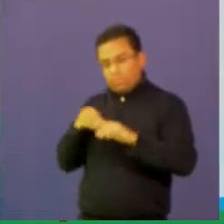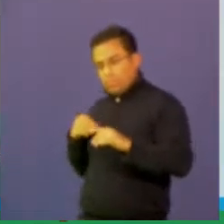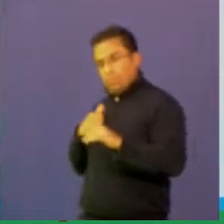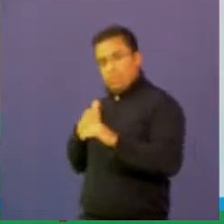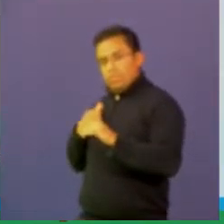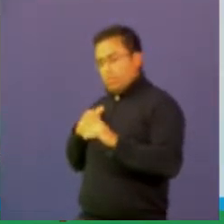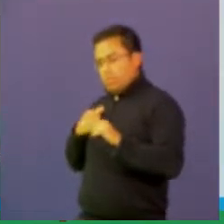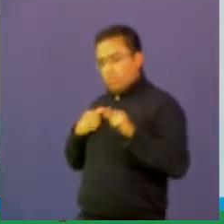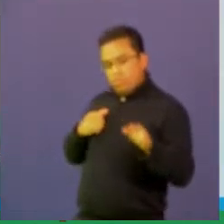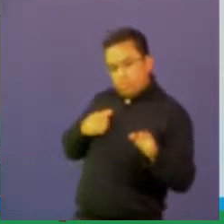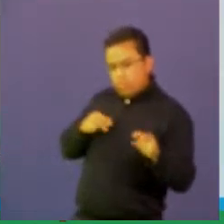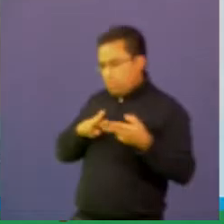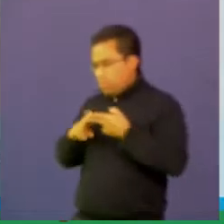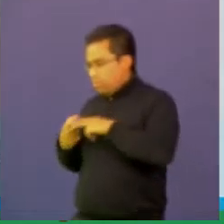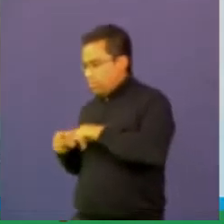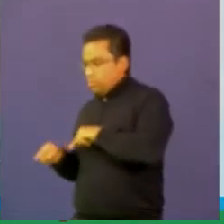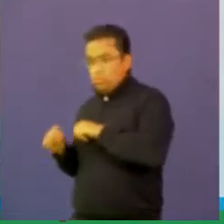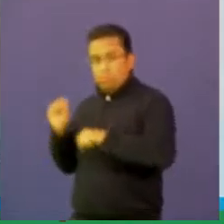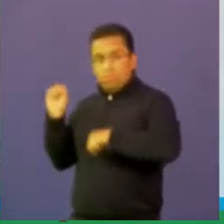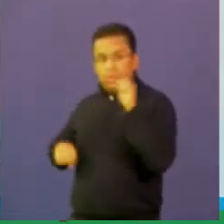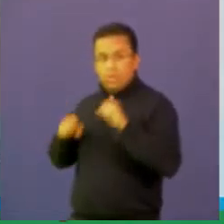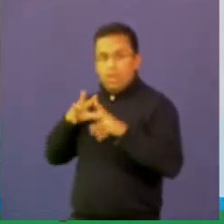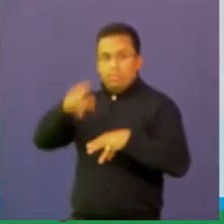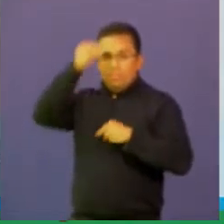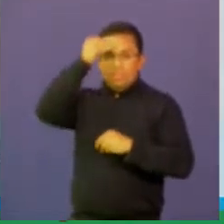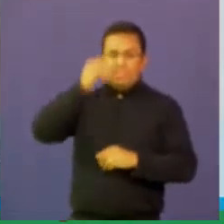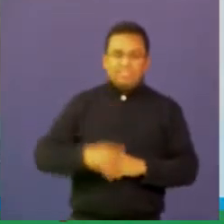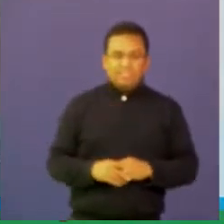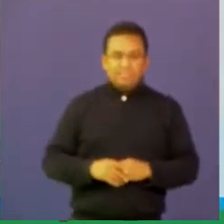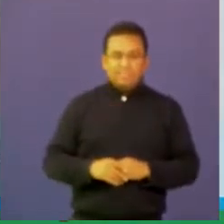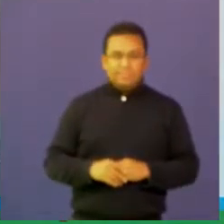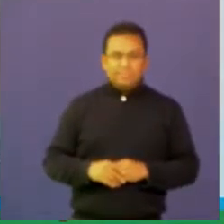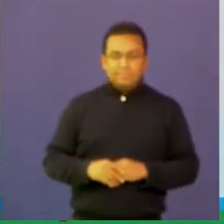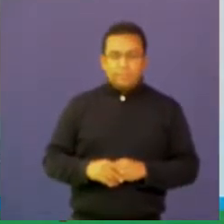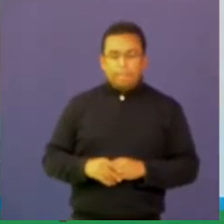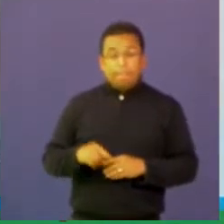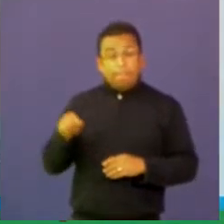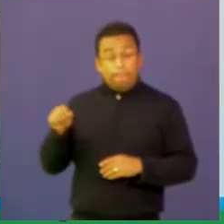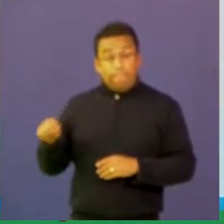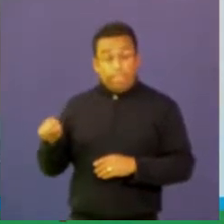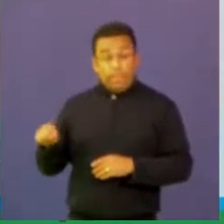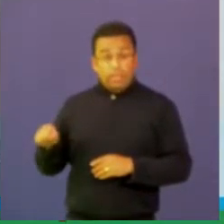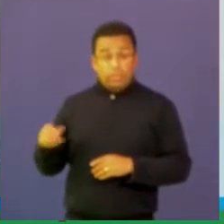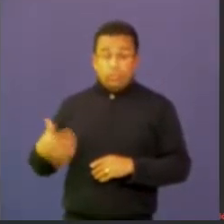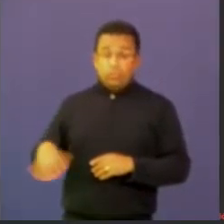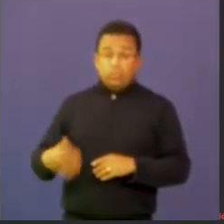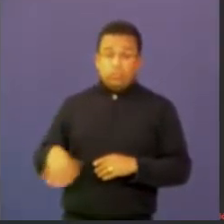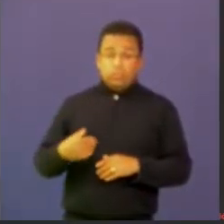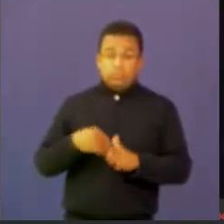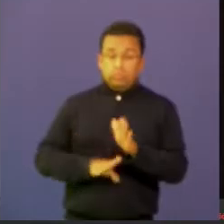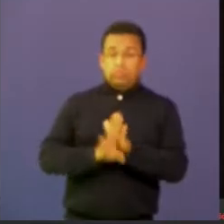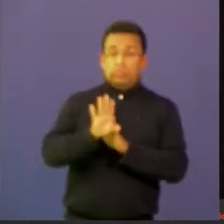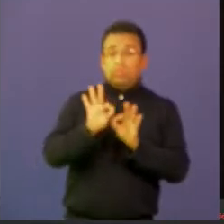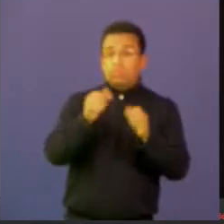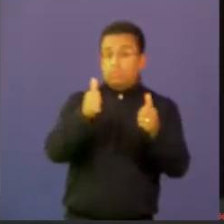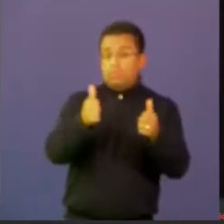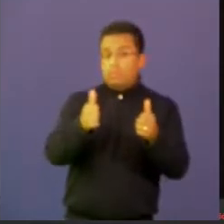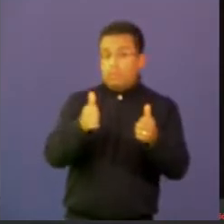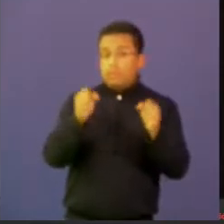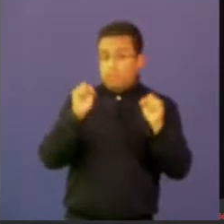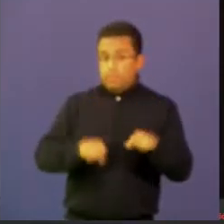resultado para el aprendizaje de nuestros estudiantes. Esto ha tenido mucha potencia y esta es una experiencia que se ha